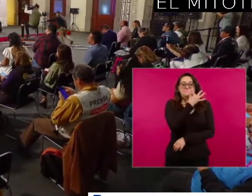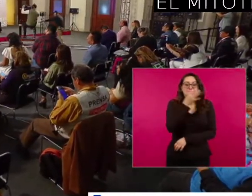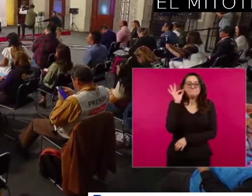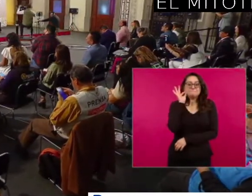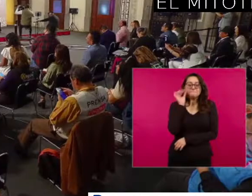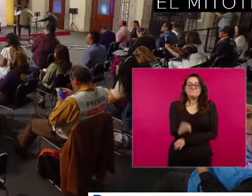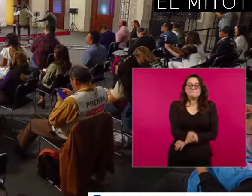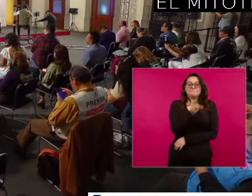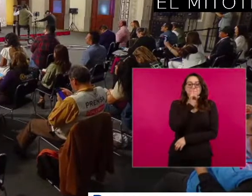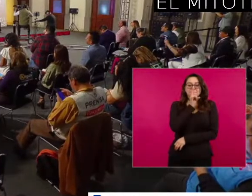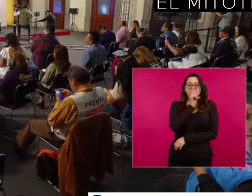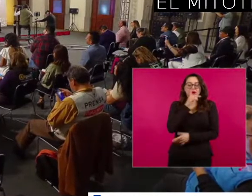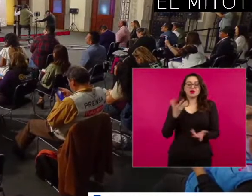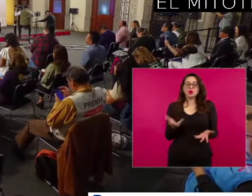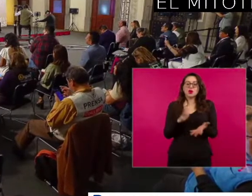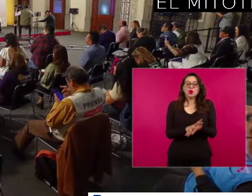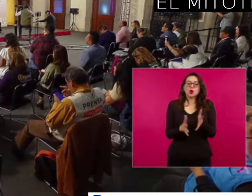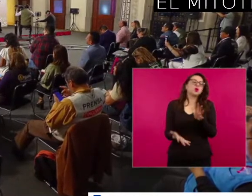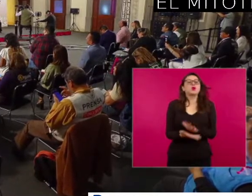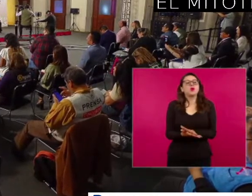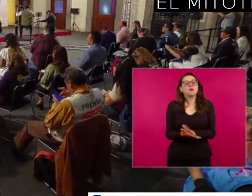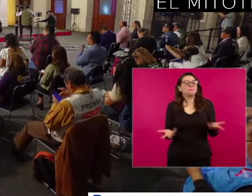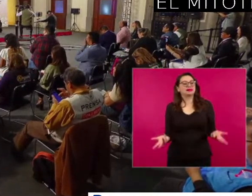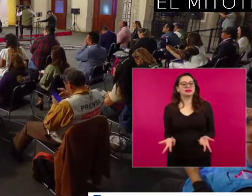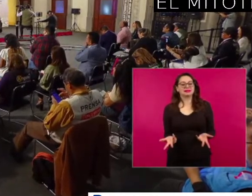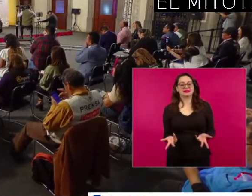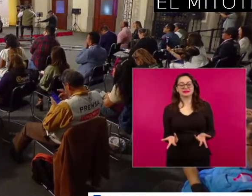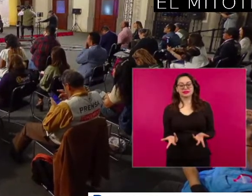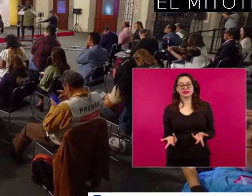de 76 homicidios, esto es el lunes,